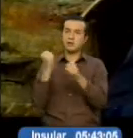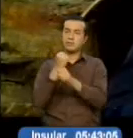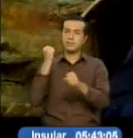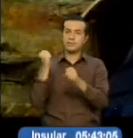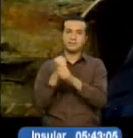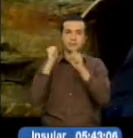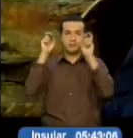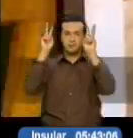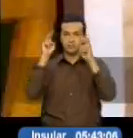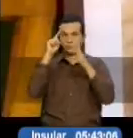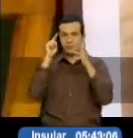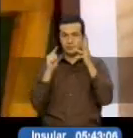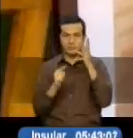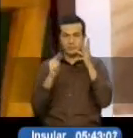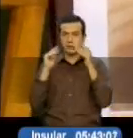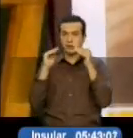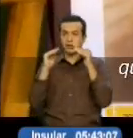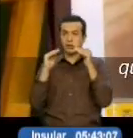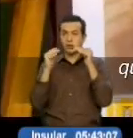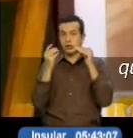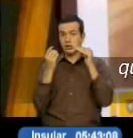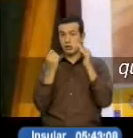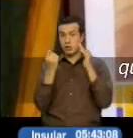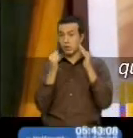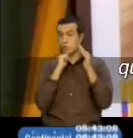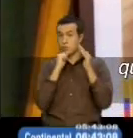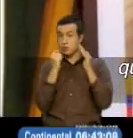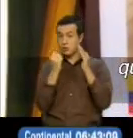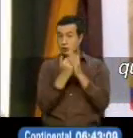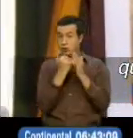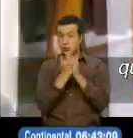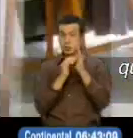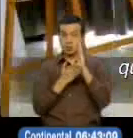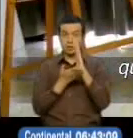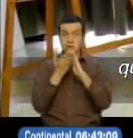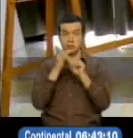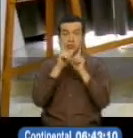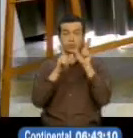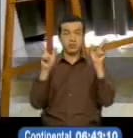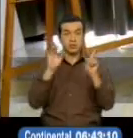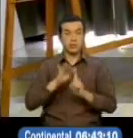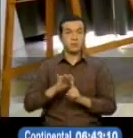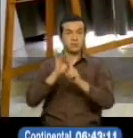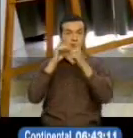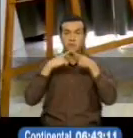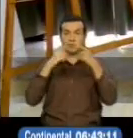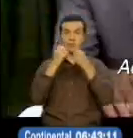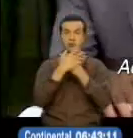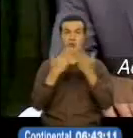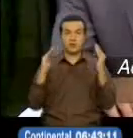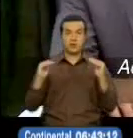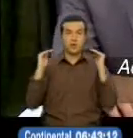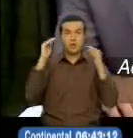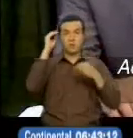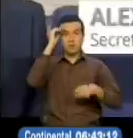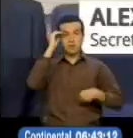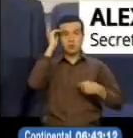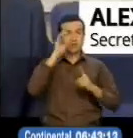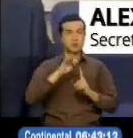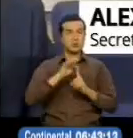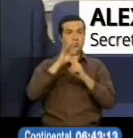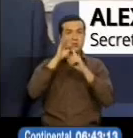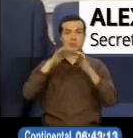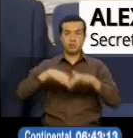en la reducción de la brecha fiscal. De igual forma, se lanzó la campaña de personajes emblemáticos para reivindicar valores nacionales.